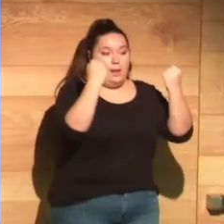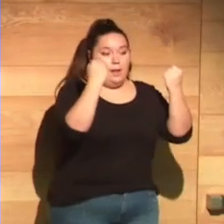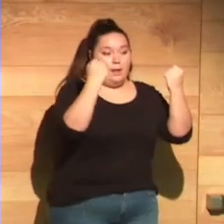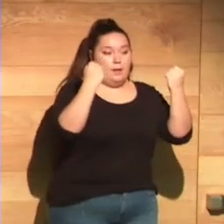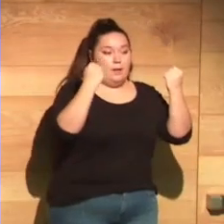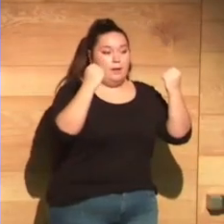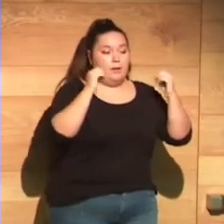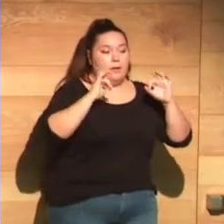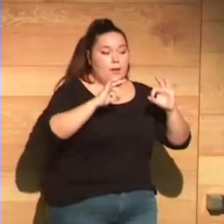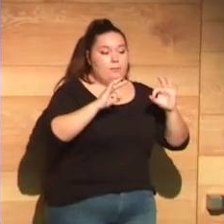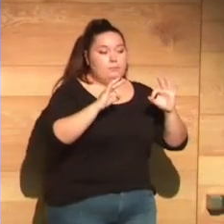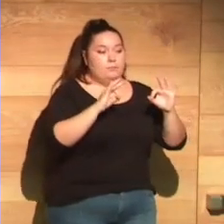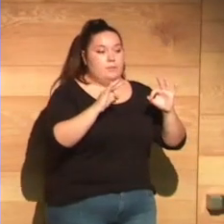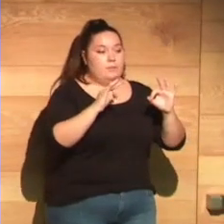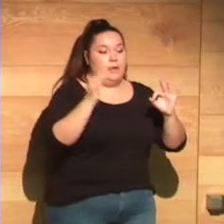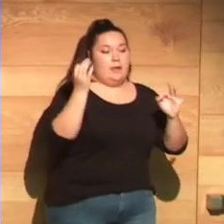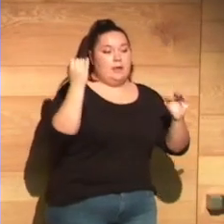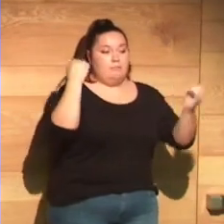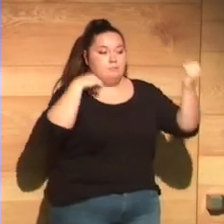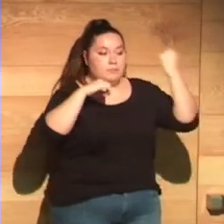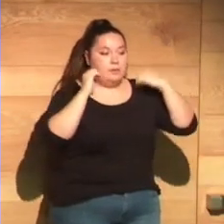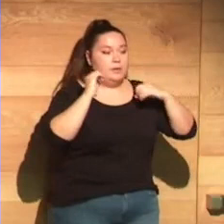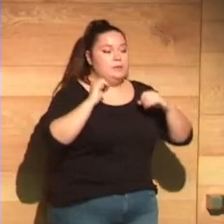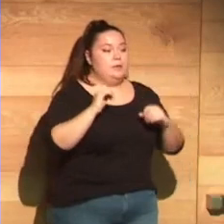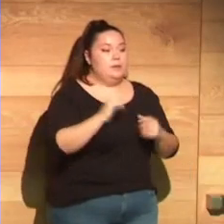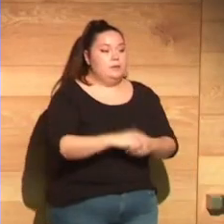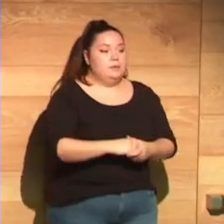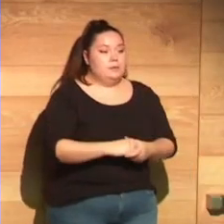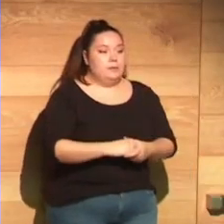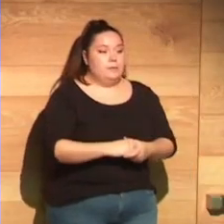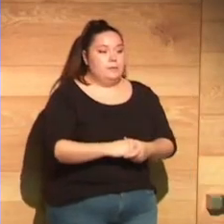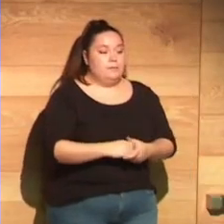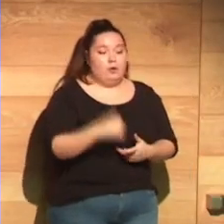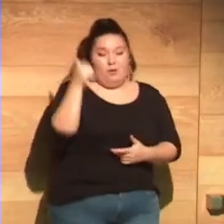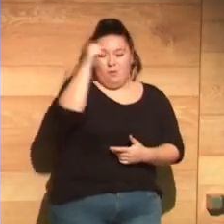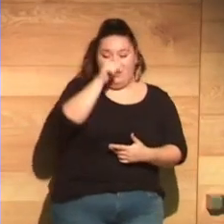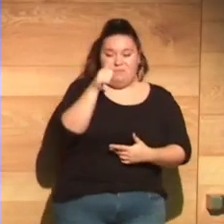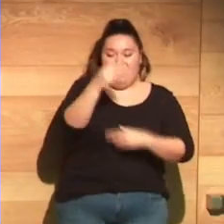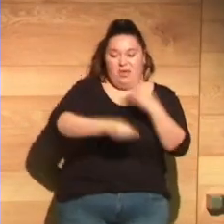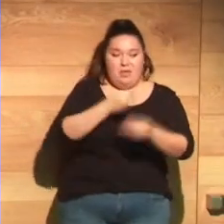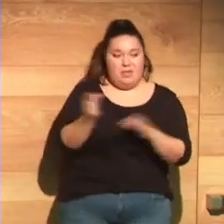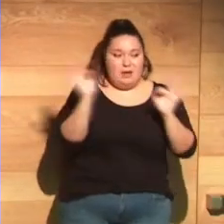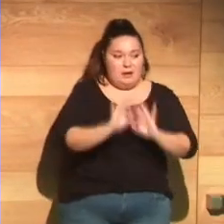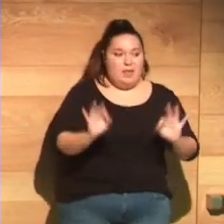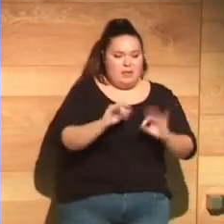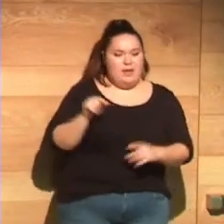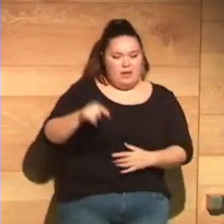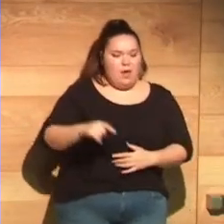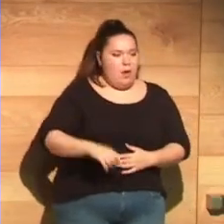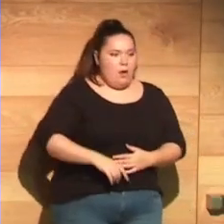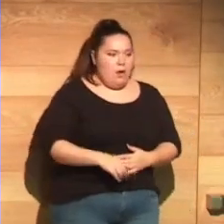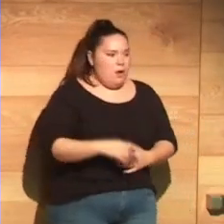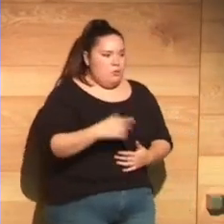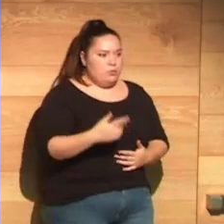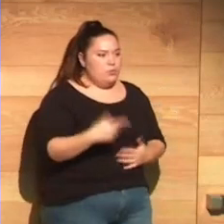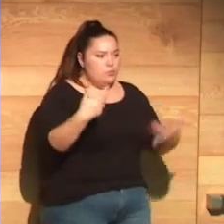hacen huelga contra los estudios, los guionistas, los actores y tal, y que él está también ahí gracias a ella, y todos hacen